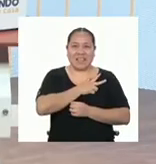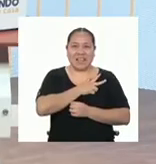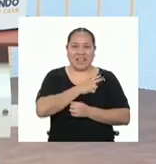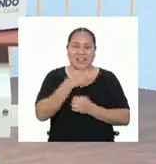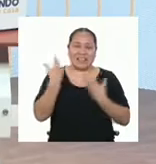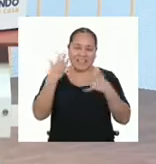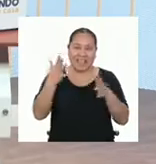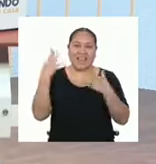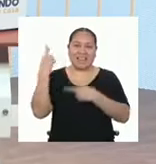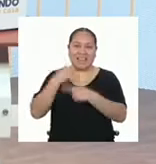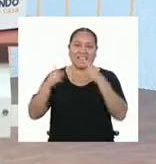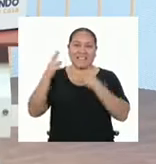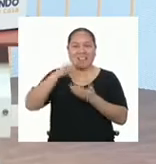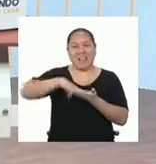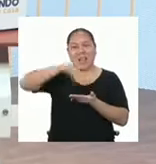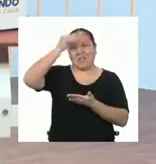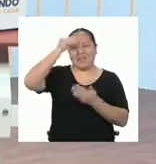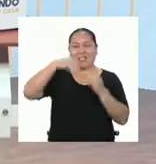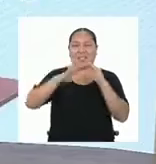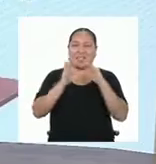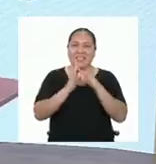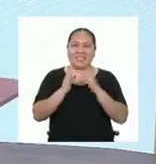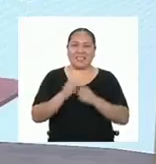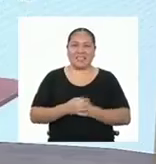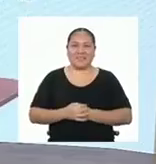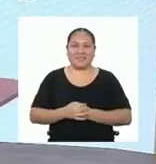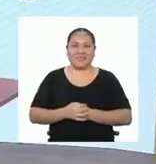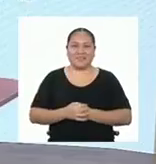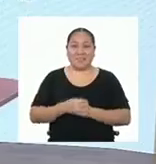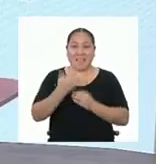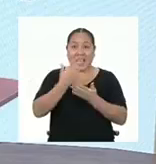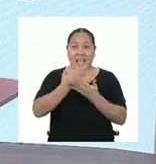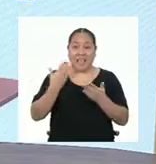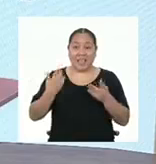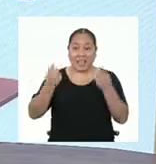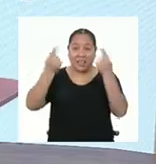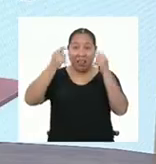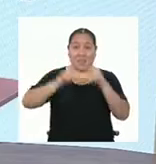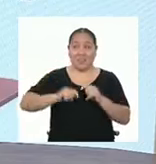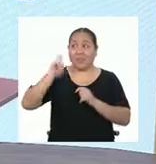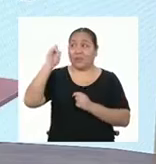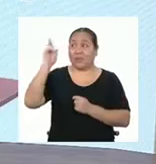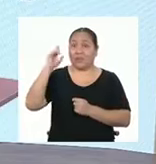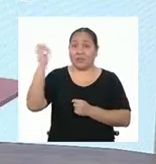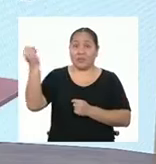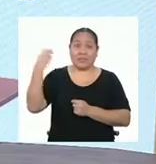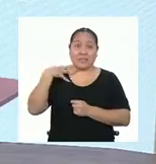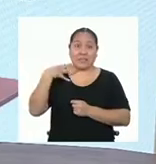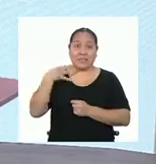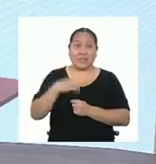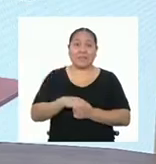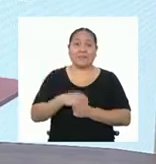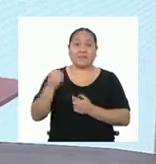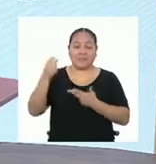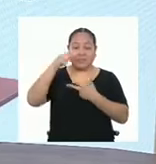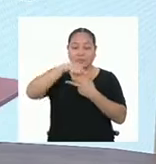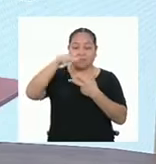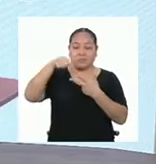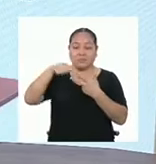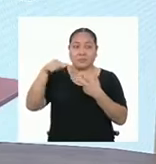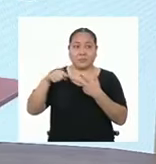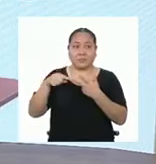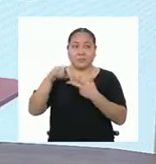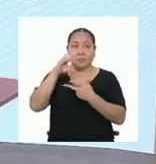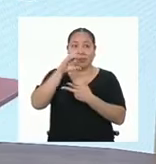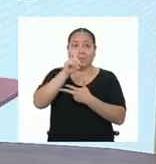Estamos de vuelta en Aprendo en Casa Antes del corte comercial El profesor Emerson nos decía que existen tres criterios de